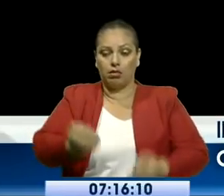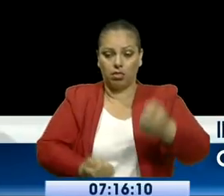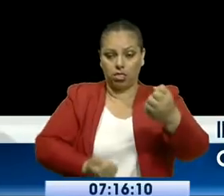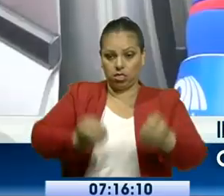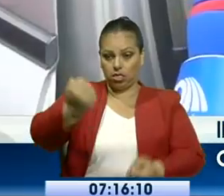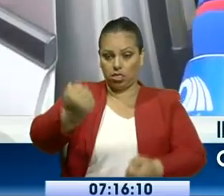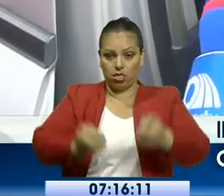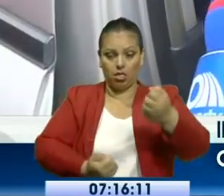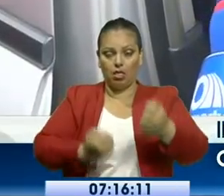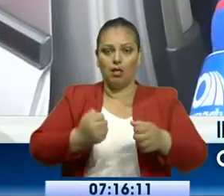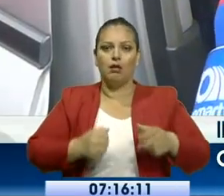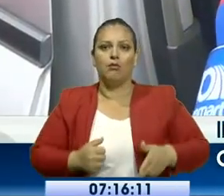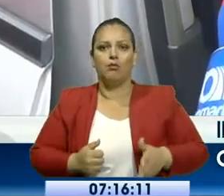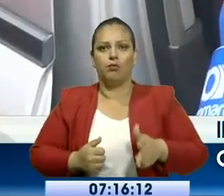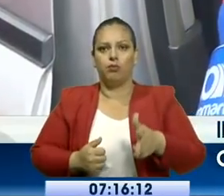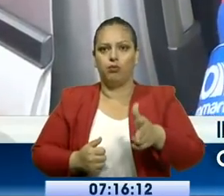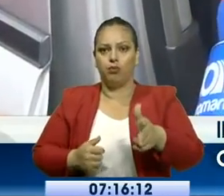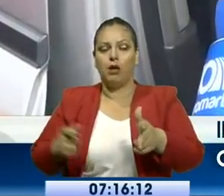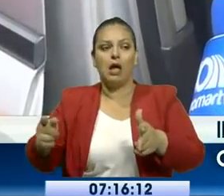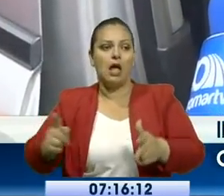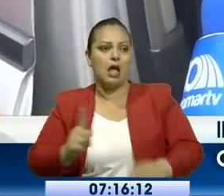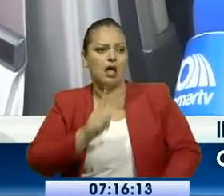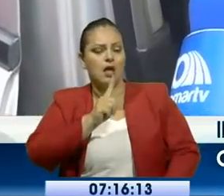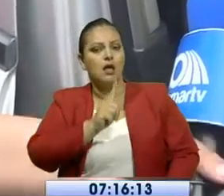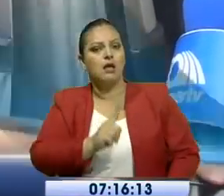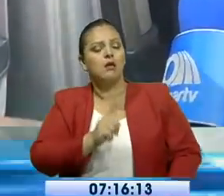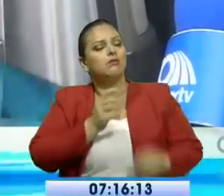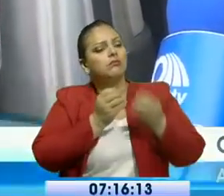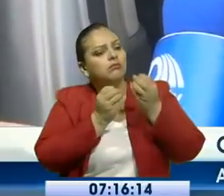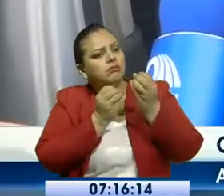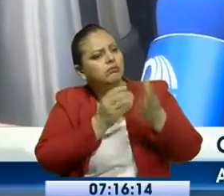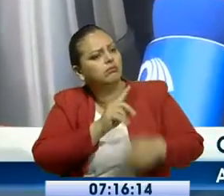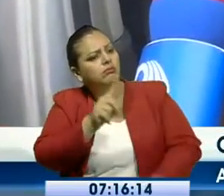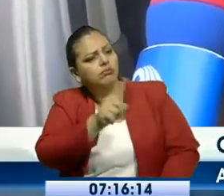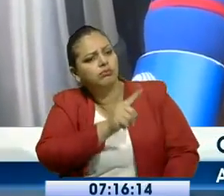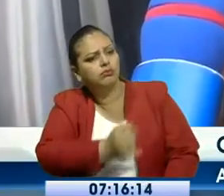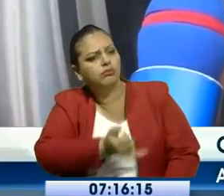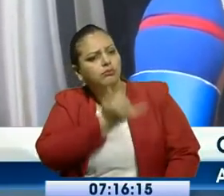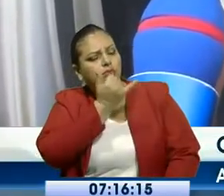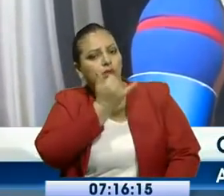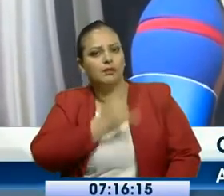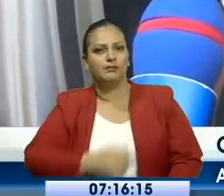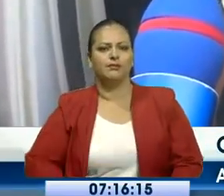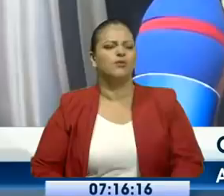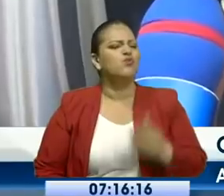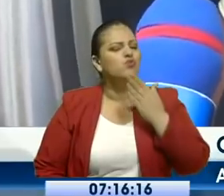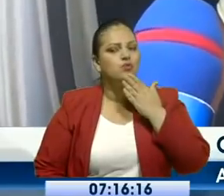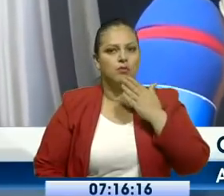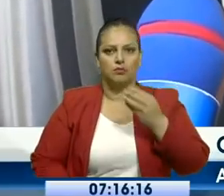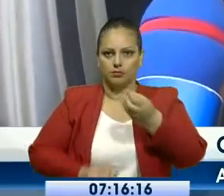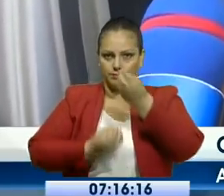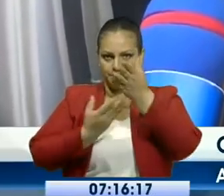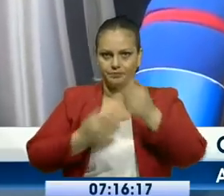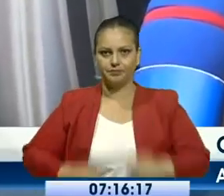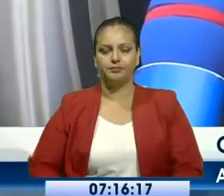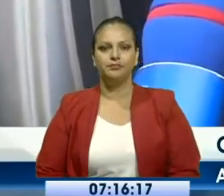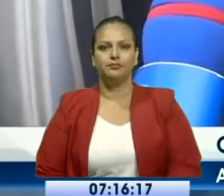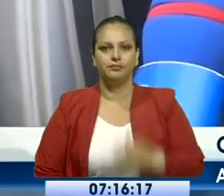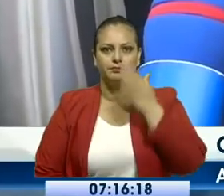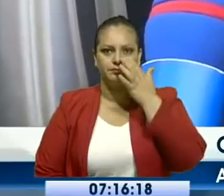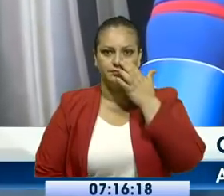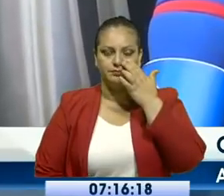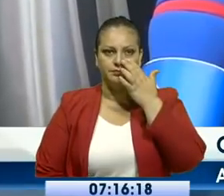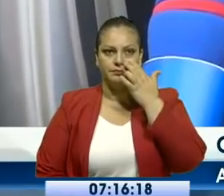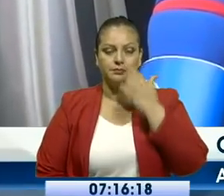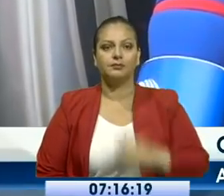Viejo. Bueno, ante todo recuerdo a un señor que le digo agradecida, que me